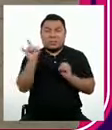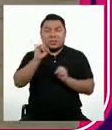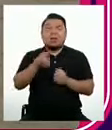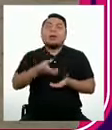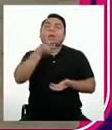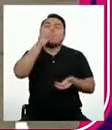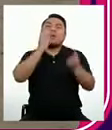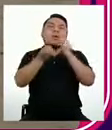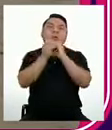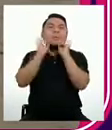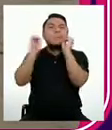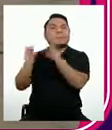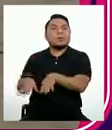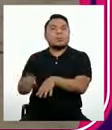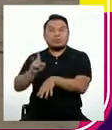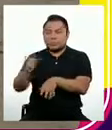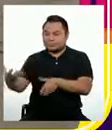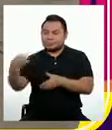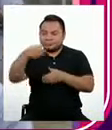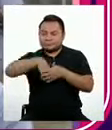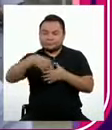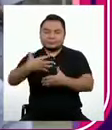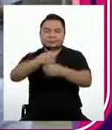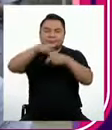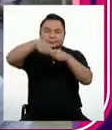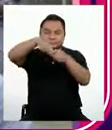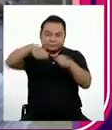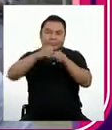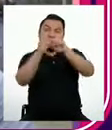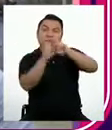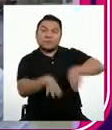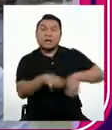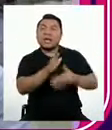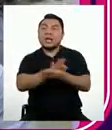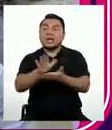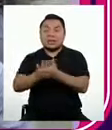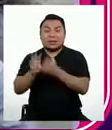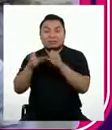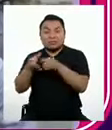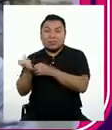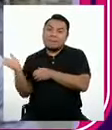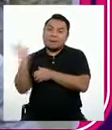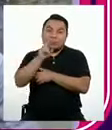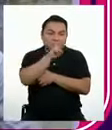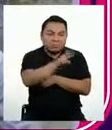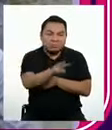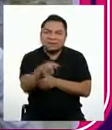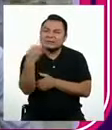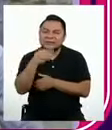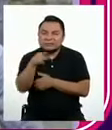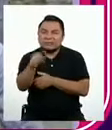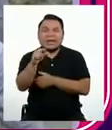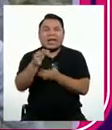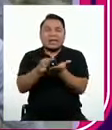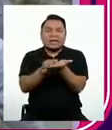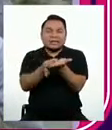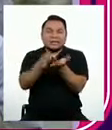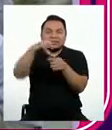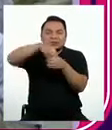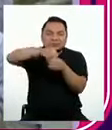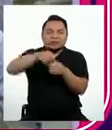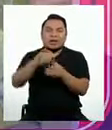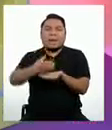porque cuando hemos hecho algunas actividades en playa, por ejemplo, como las limpiezas, vemos, por ejemplo, que siempre encontramos una chapita, encontramos